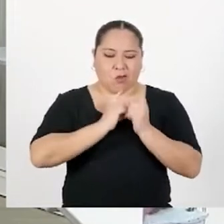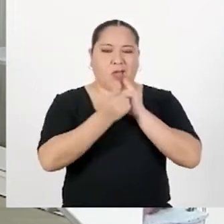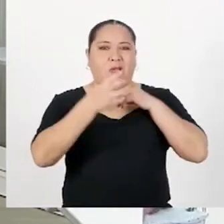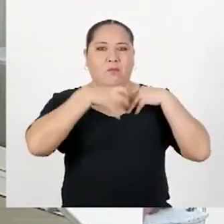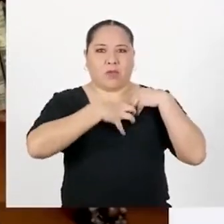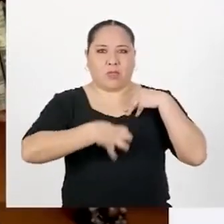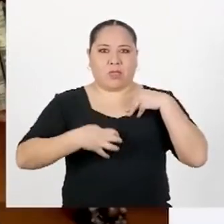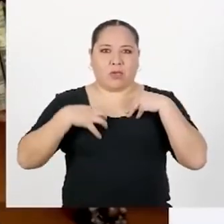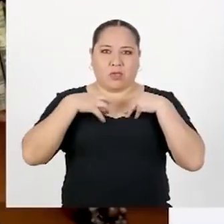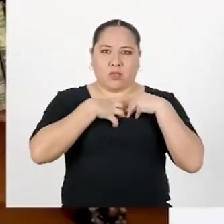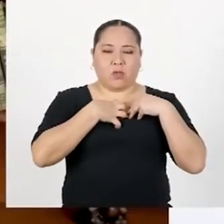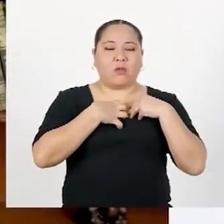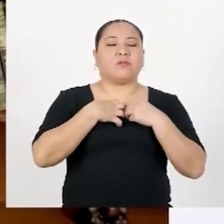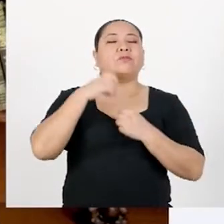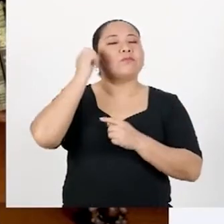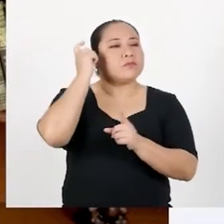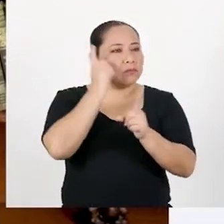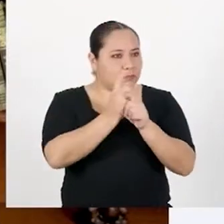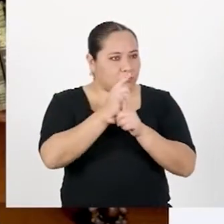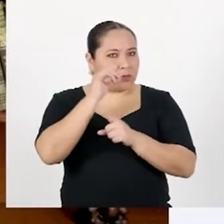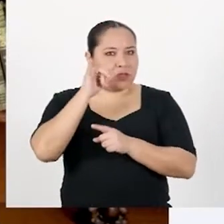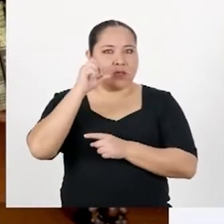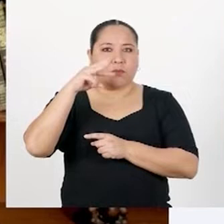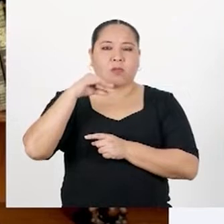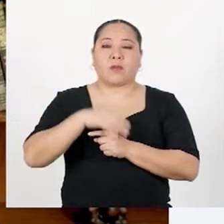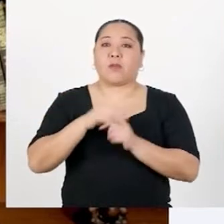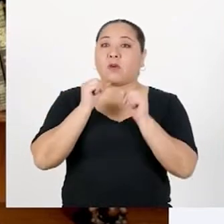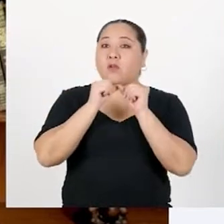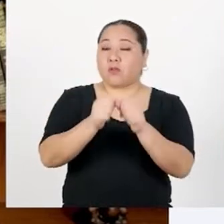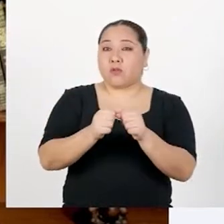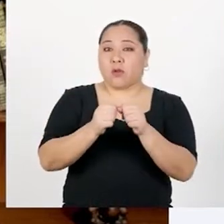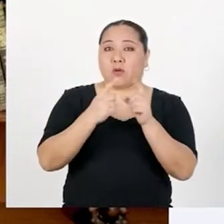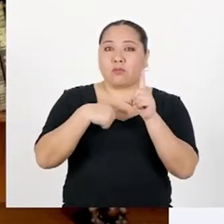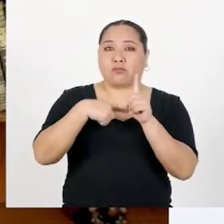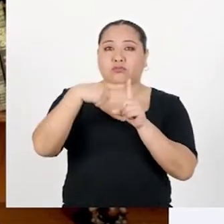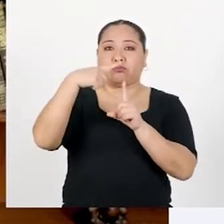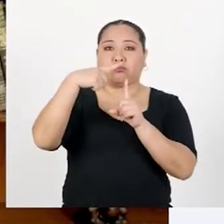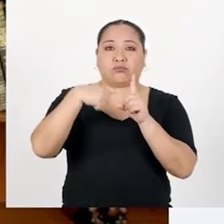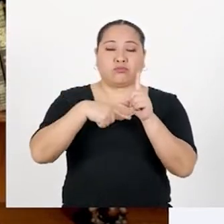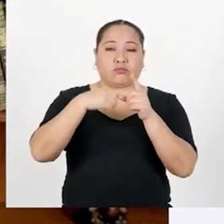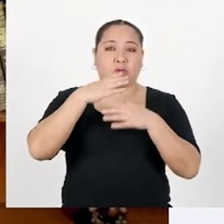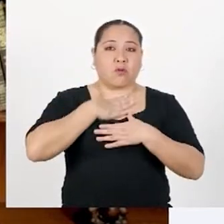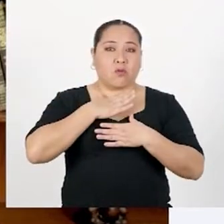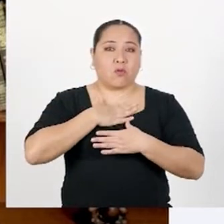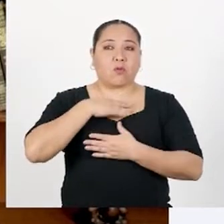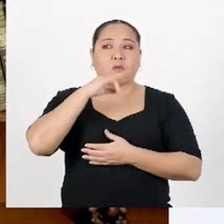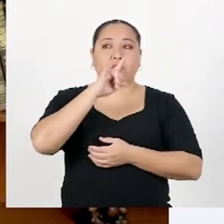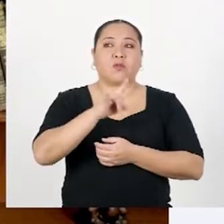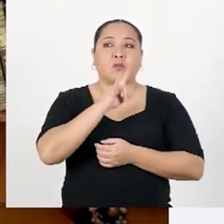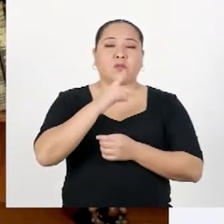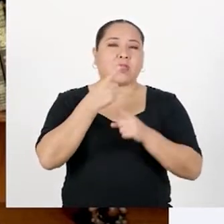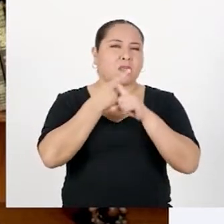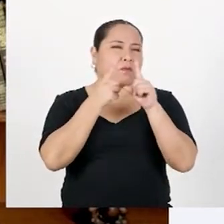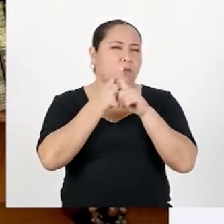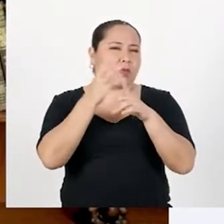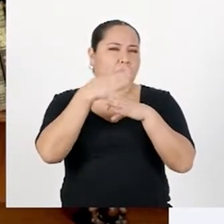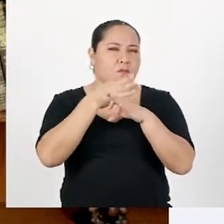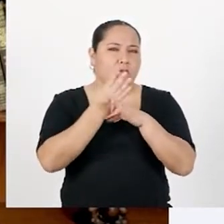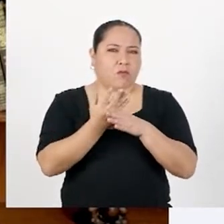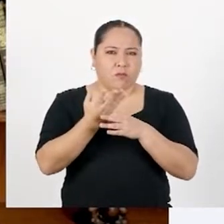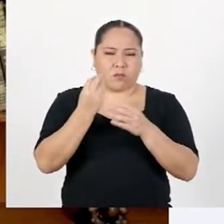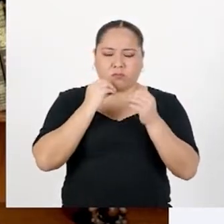nuestros órganos. Claro, Yamile. Para mantener la temperatura del organismo, se utilizan mecanismos